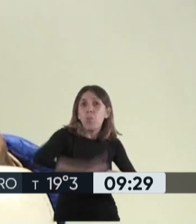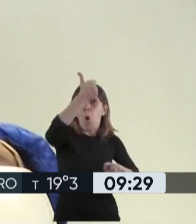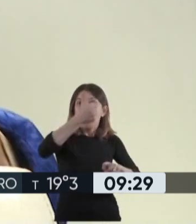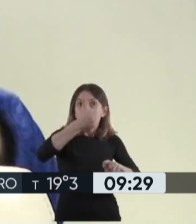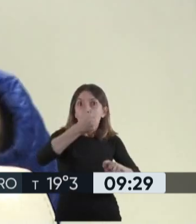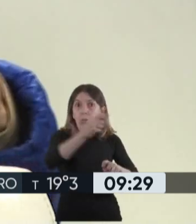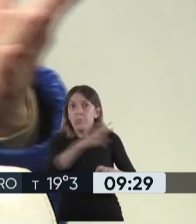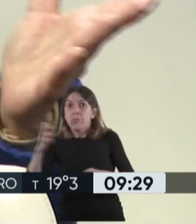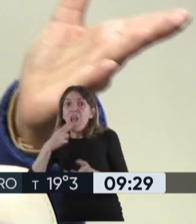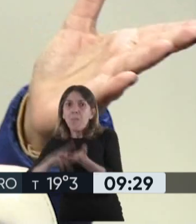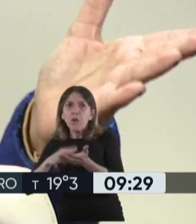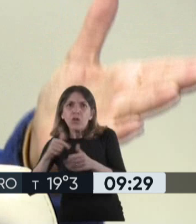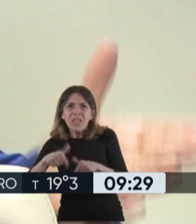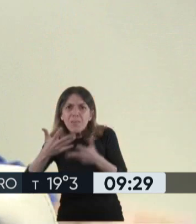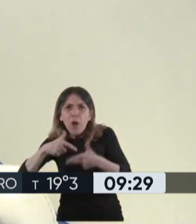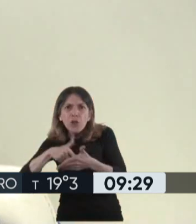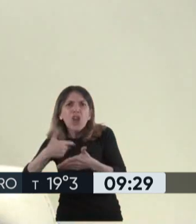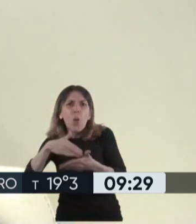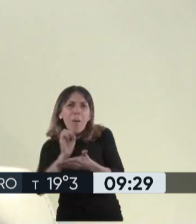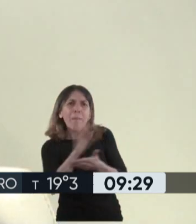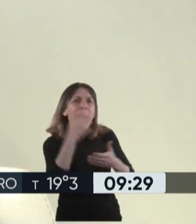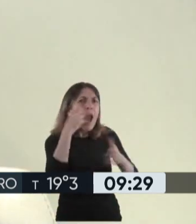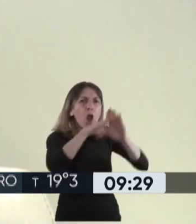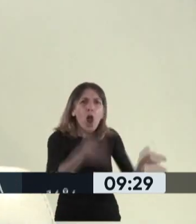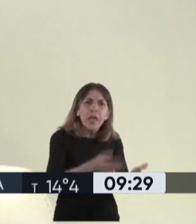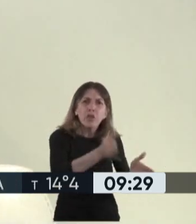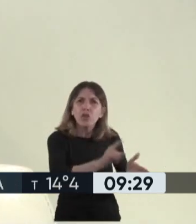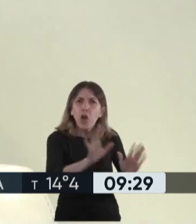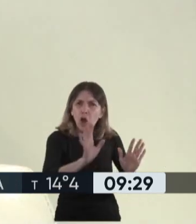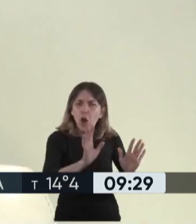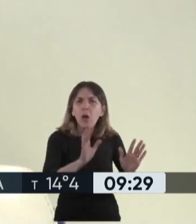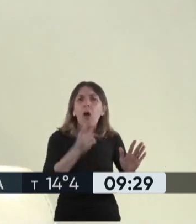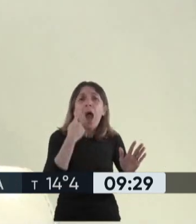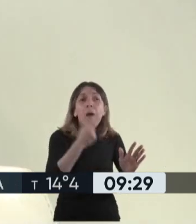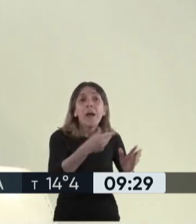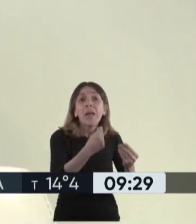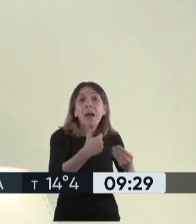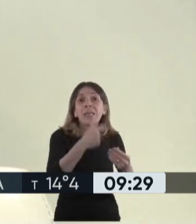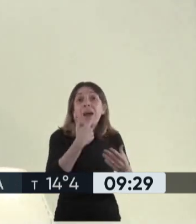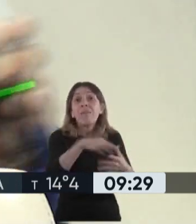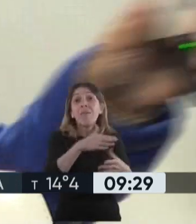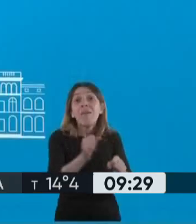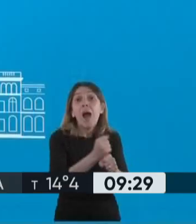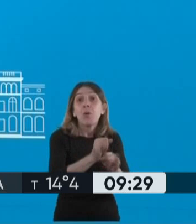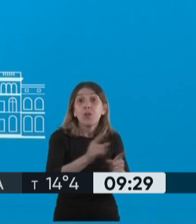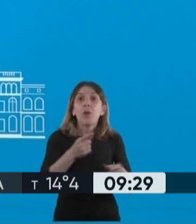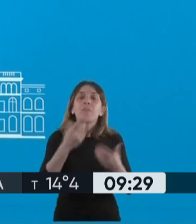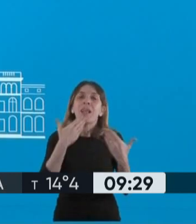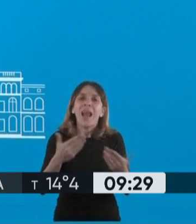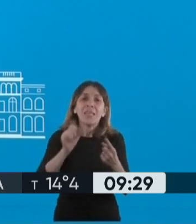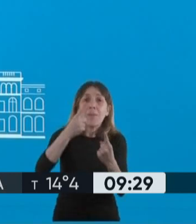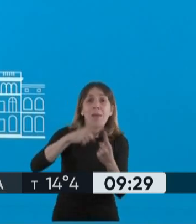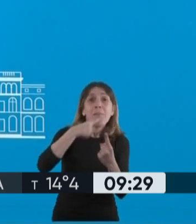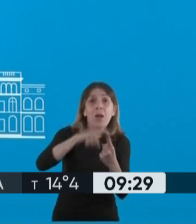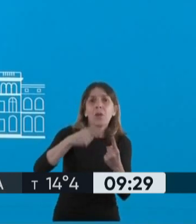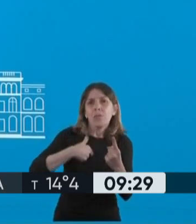al Congreso y, bueno, qué esperan que suceda con su aprobación. Gracias. Gracias, Silvia. Con respecto a lo primero,